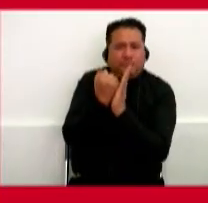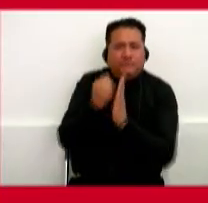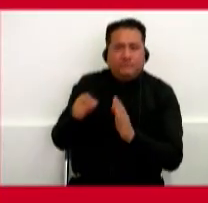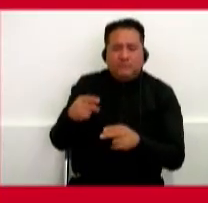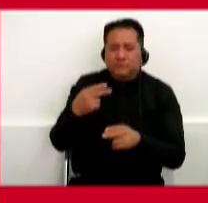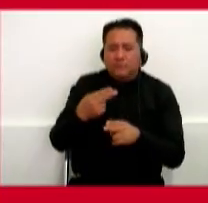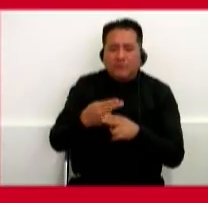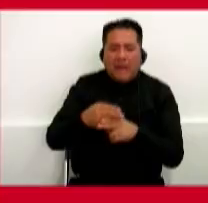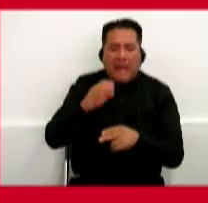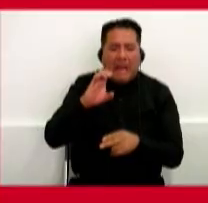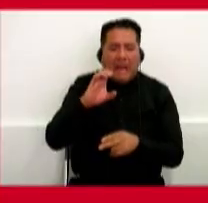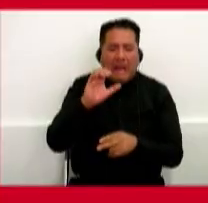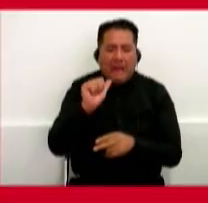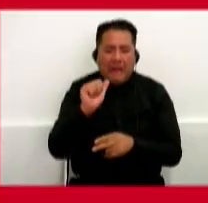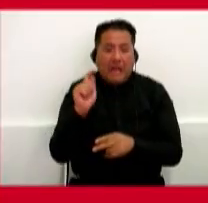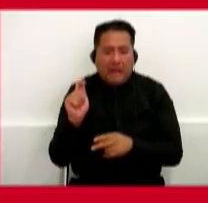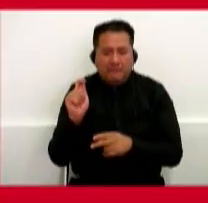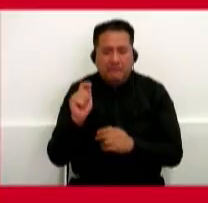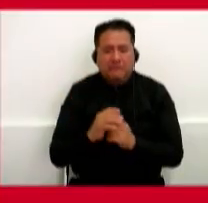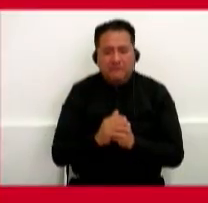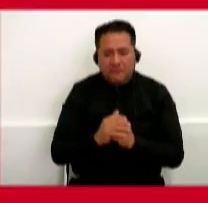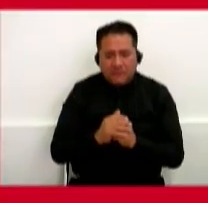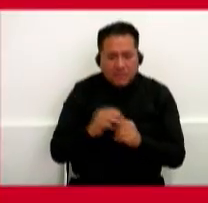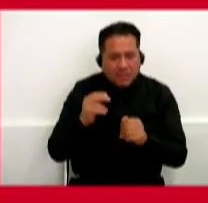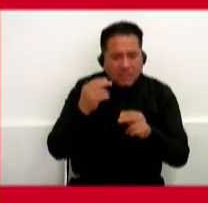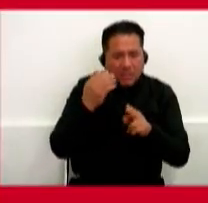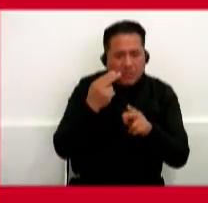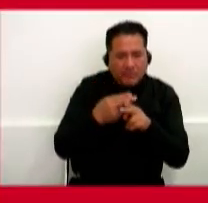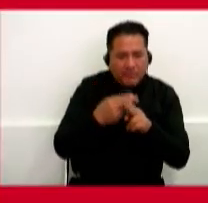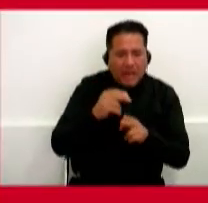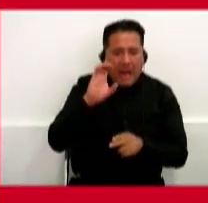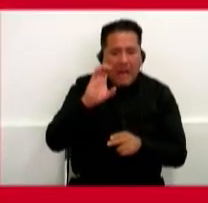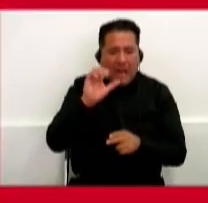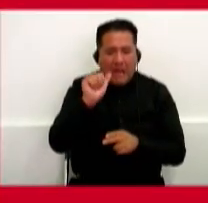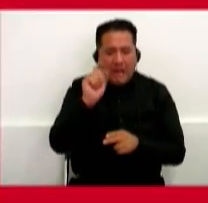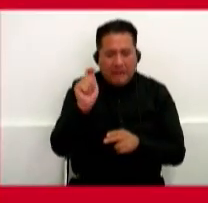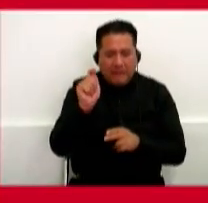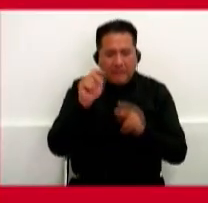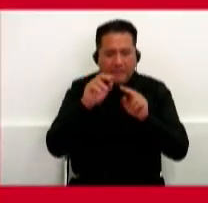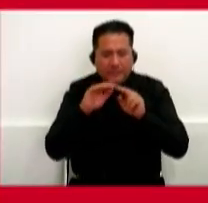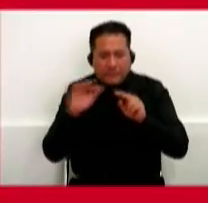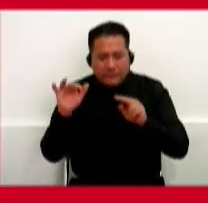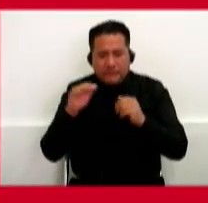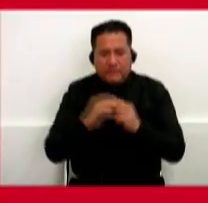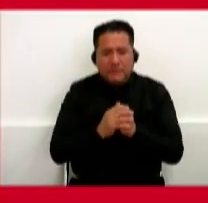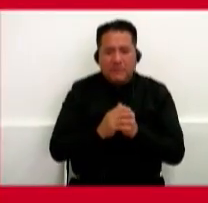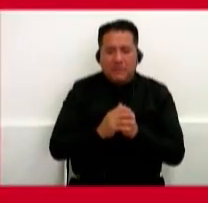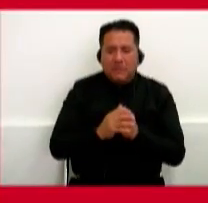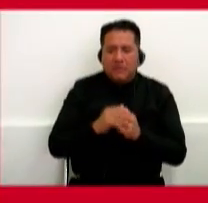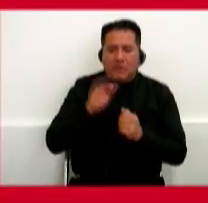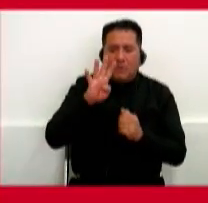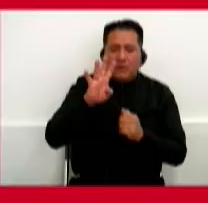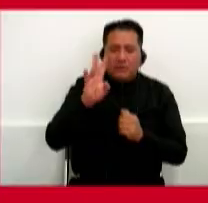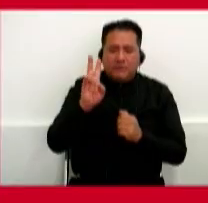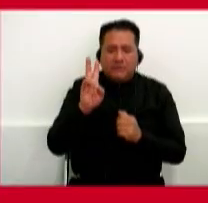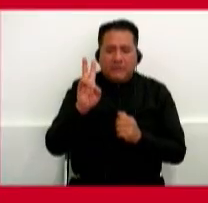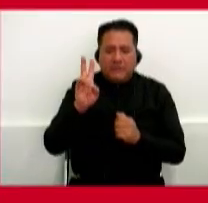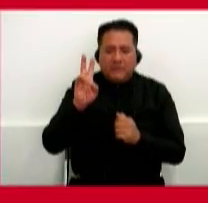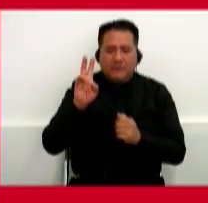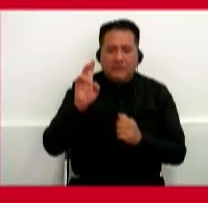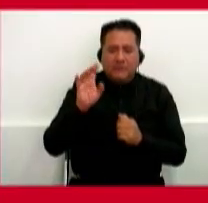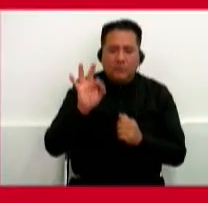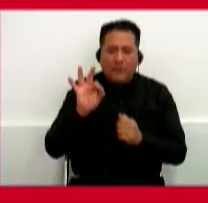CAT 7495 de 73 yardas cúbicas, palas 4100 también de 73 yardas cúbicas,